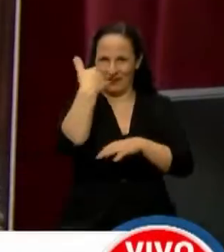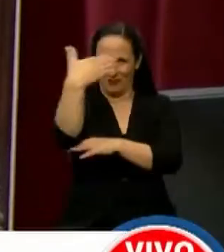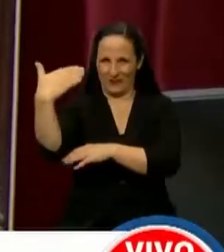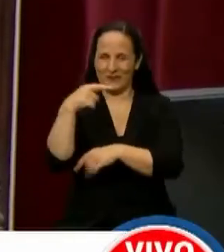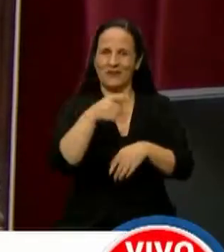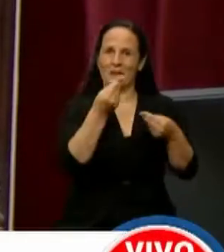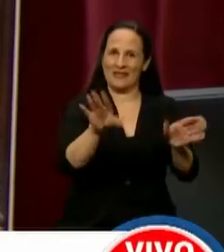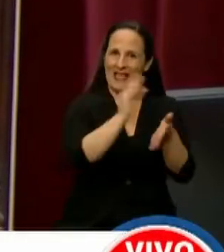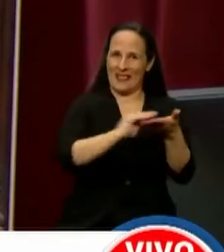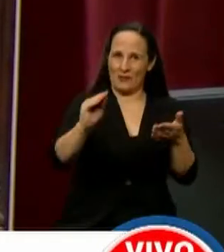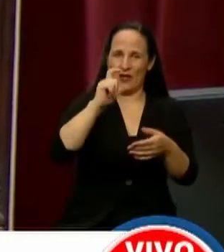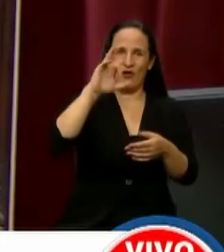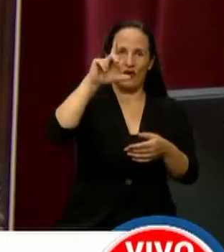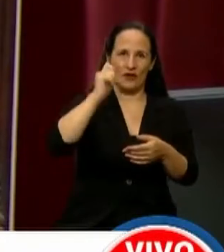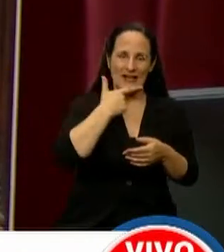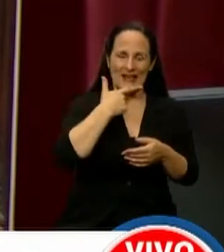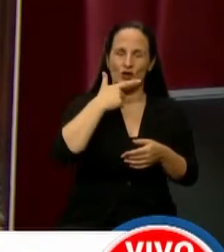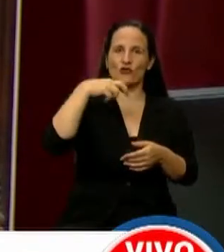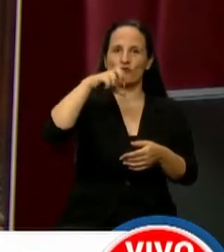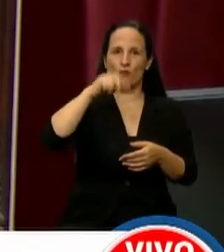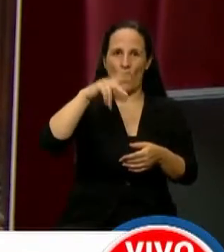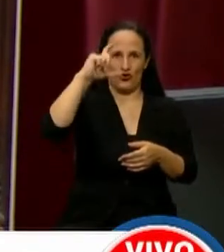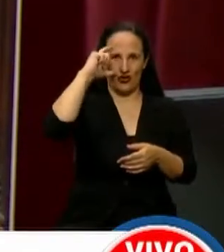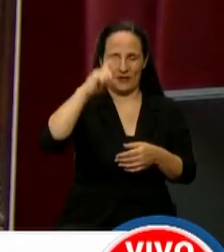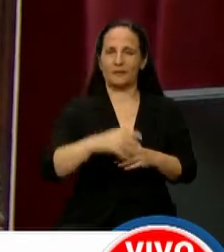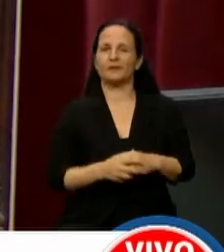Y comienza el diputado Carlos Ponce.